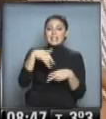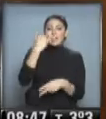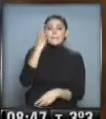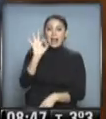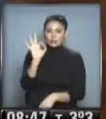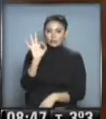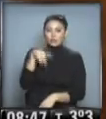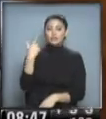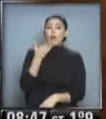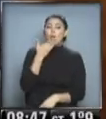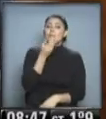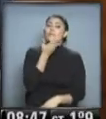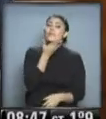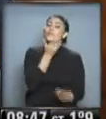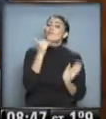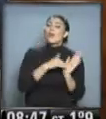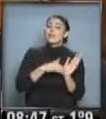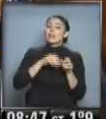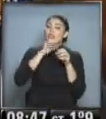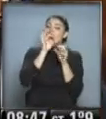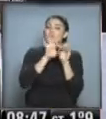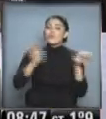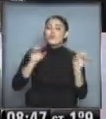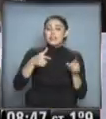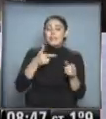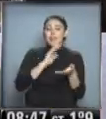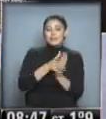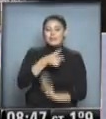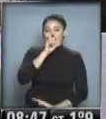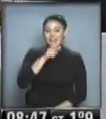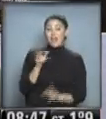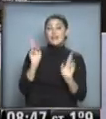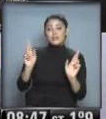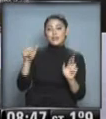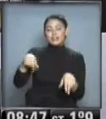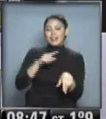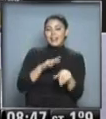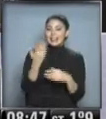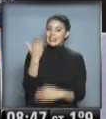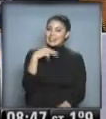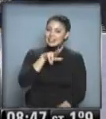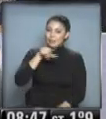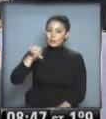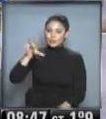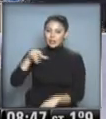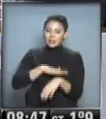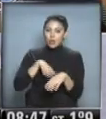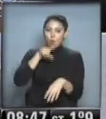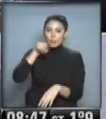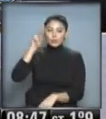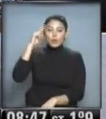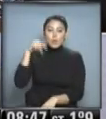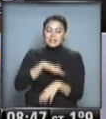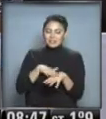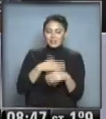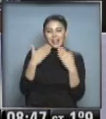de Mayo. Prometieron chocolate y churros, vamos a ver si cumplen. Bueno, qué suerte, Ariel. 3.3 la temperatura, 1.9 la sensación térmica nada